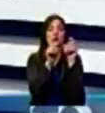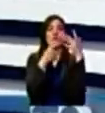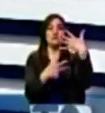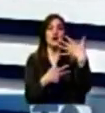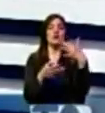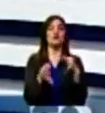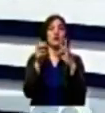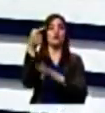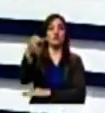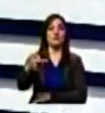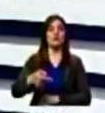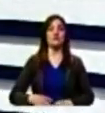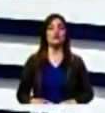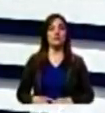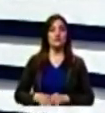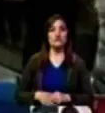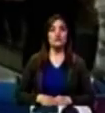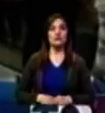popular de febrero próximo.